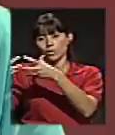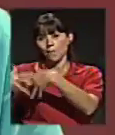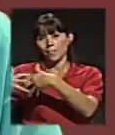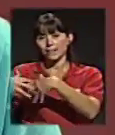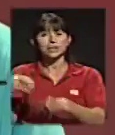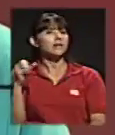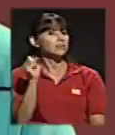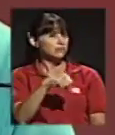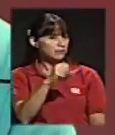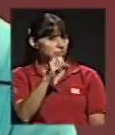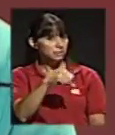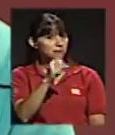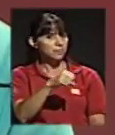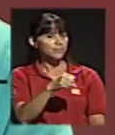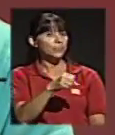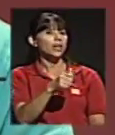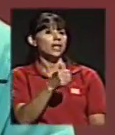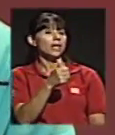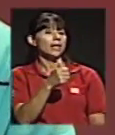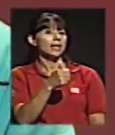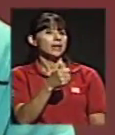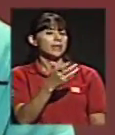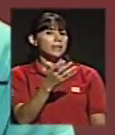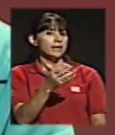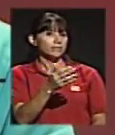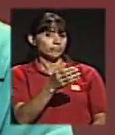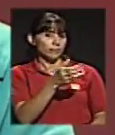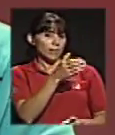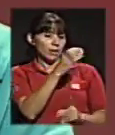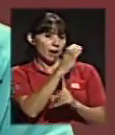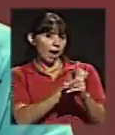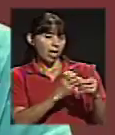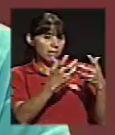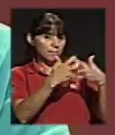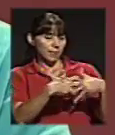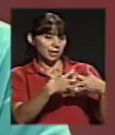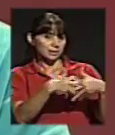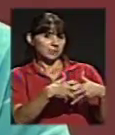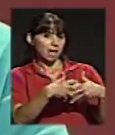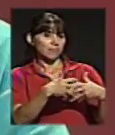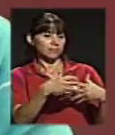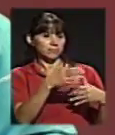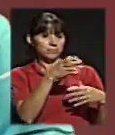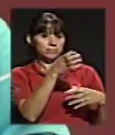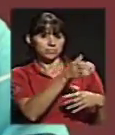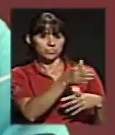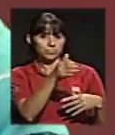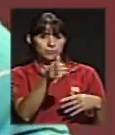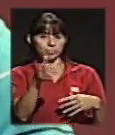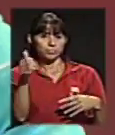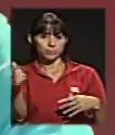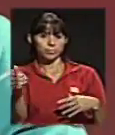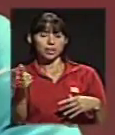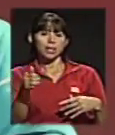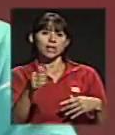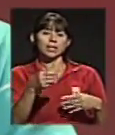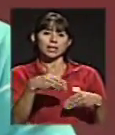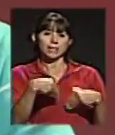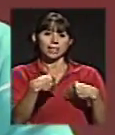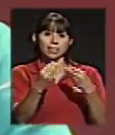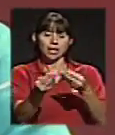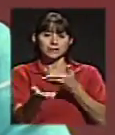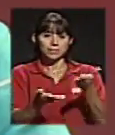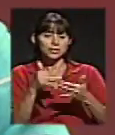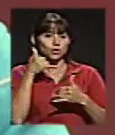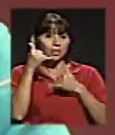supuesto. Cada uno de las empresas adjudicatarias de telefonía tiene que darle toda su base